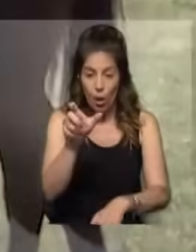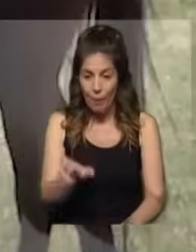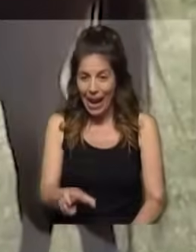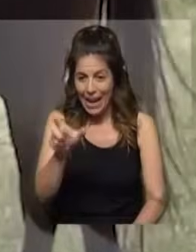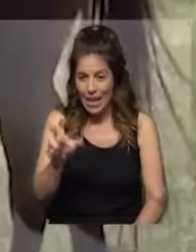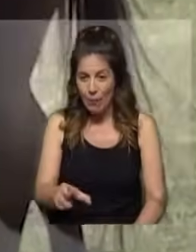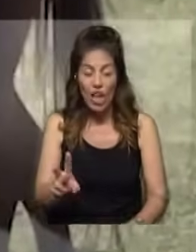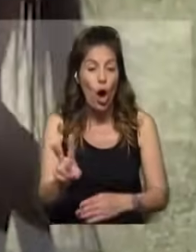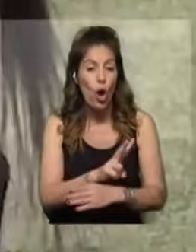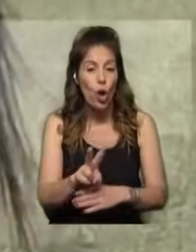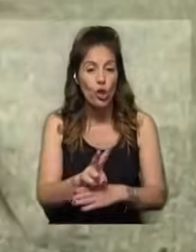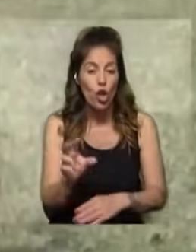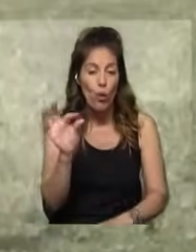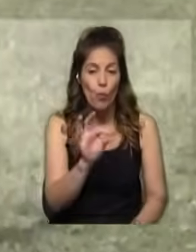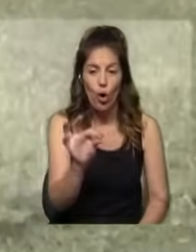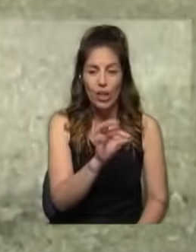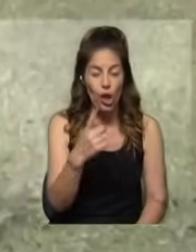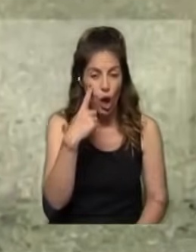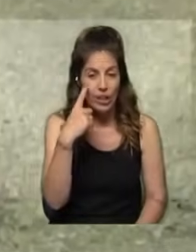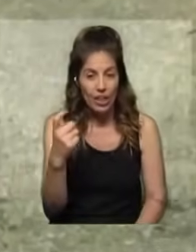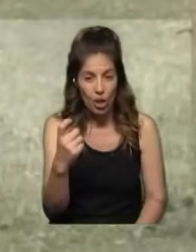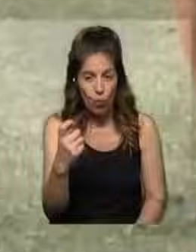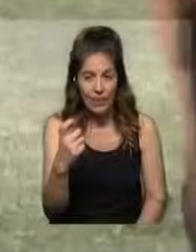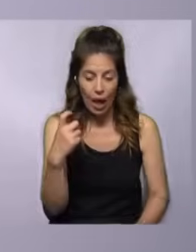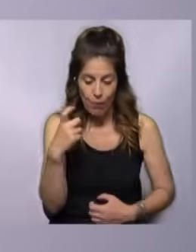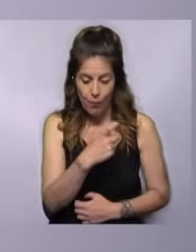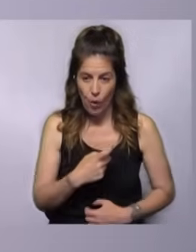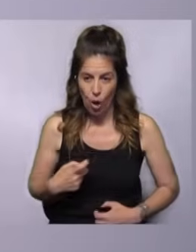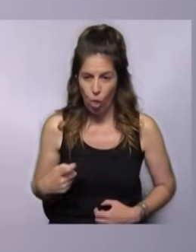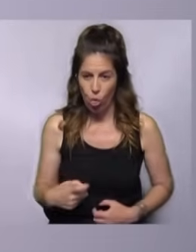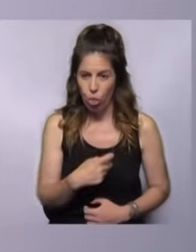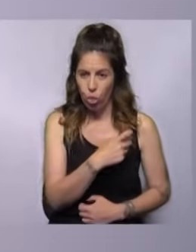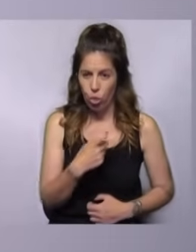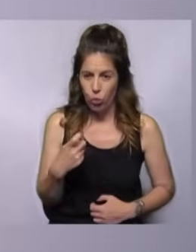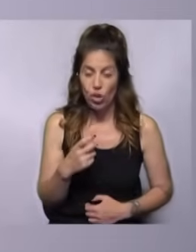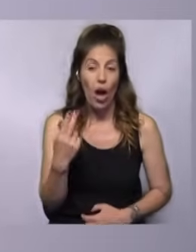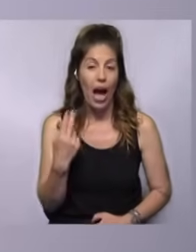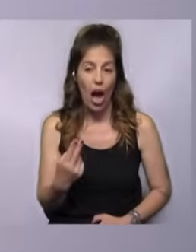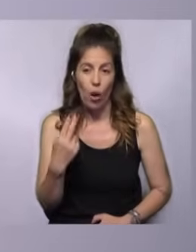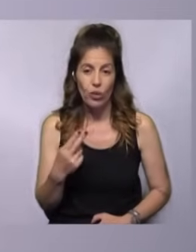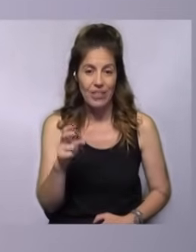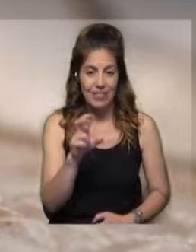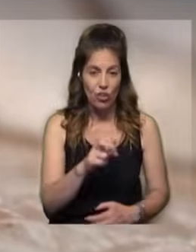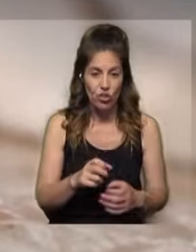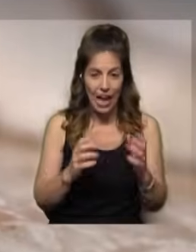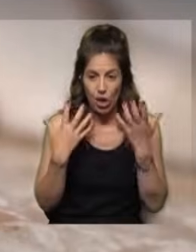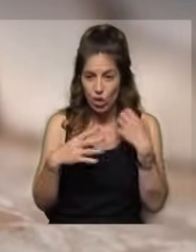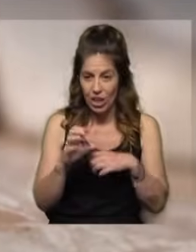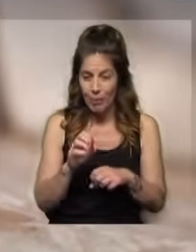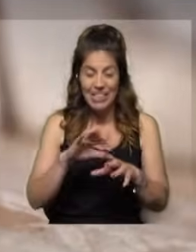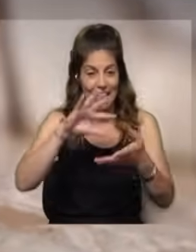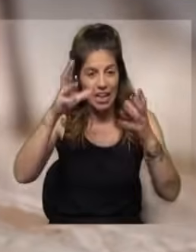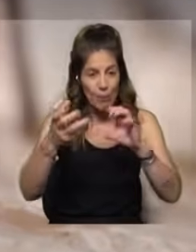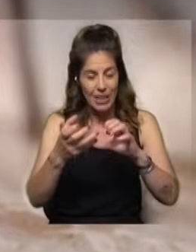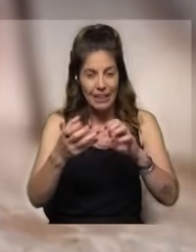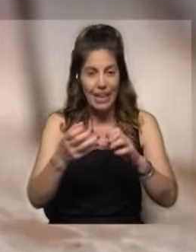son control de los mosquitos tener en cuenta la aplicación de productos insecticidas autorizados a los animales y en el ambiente colocar